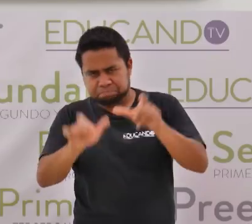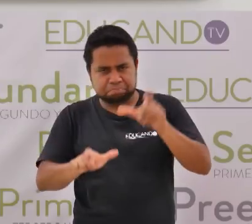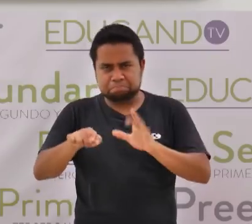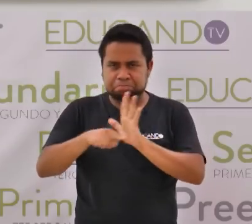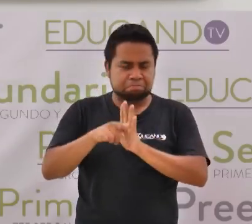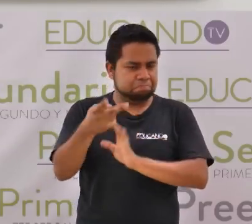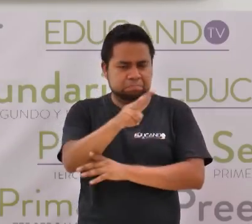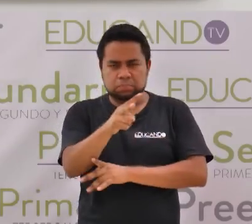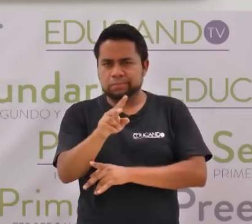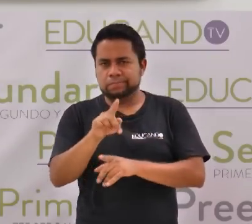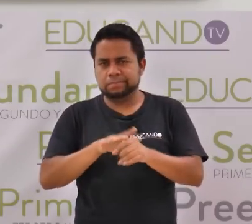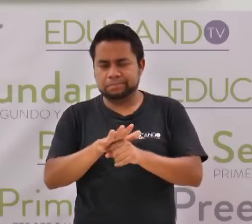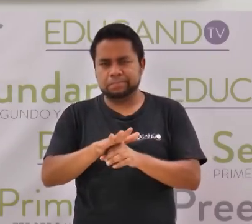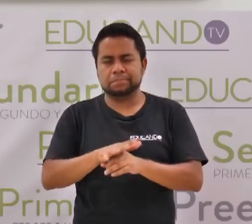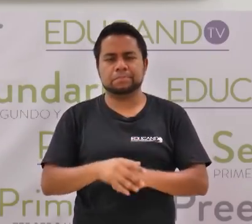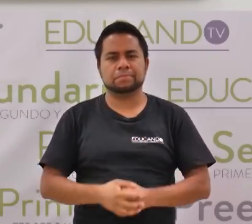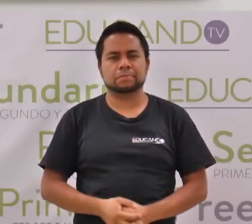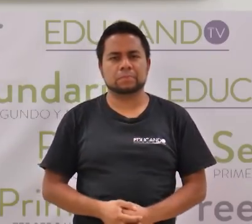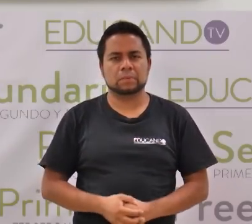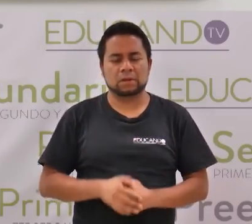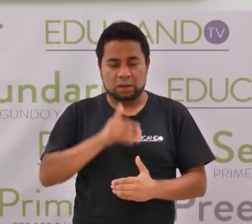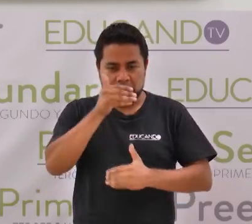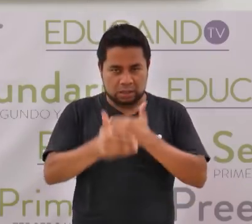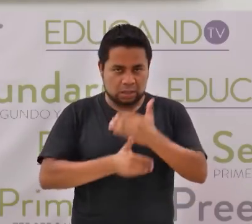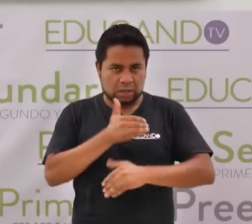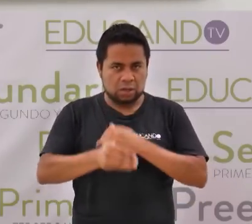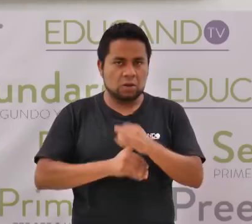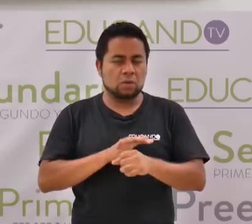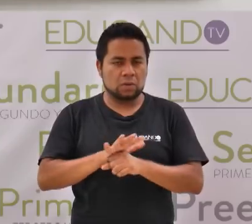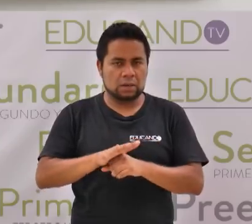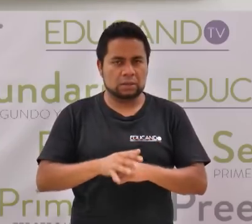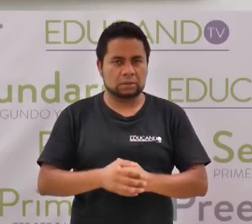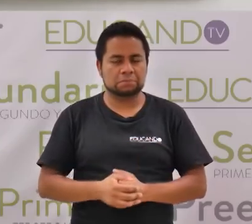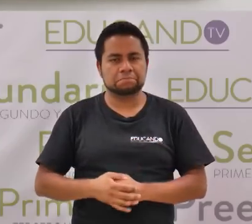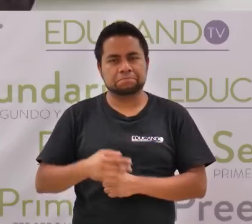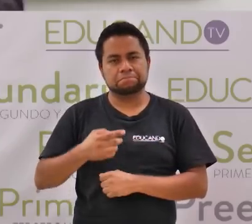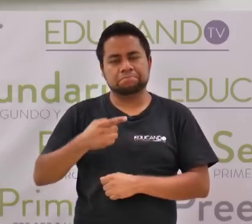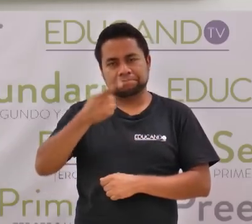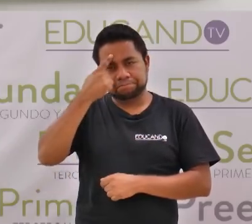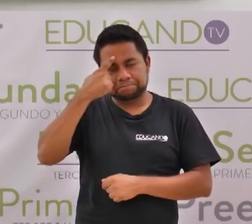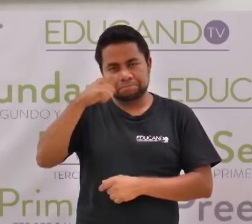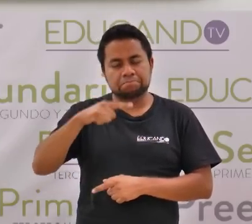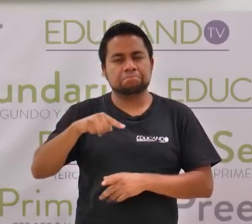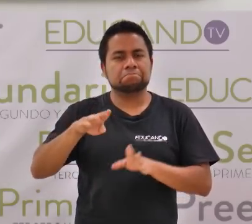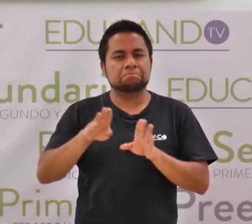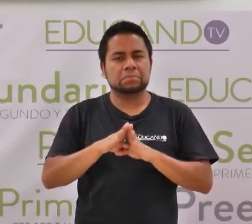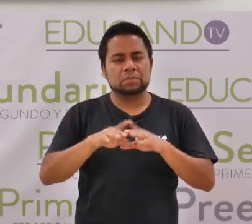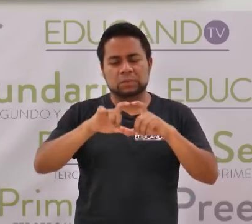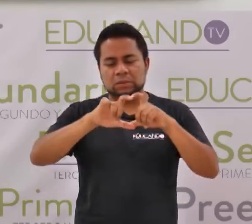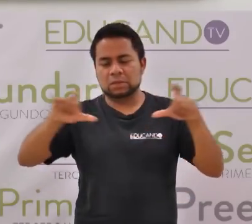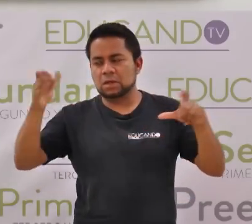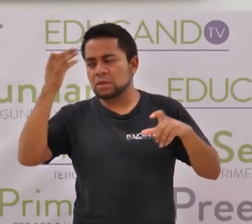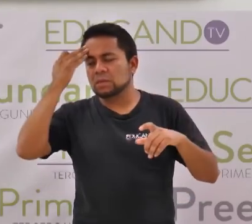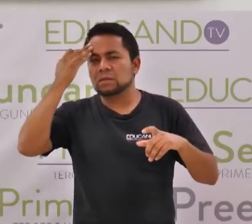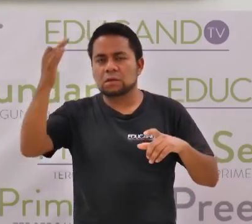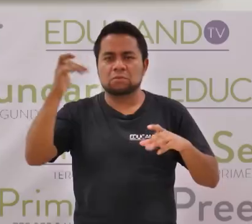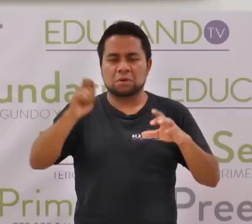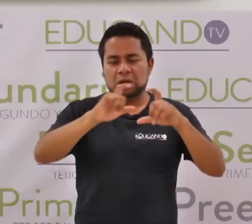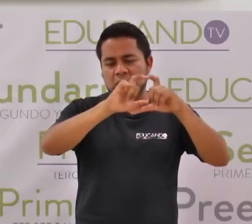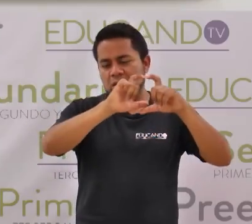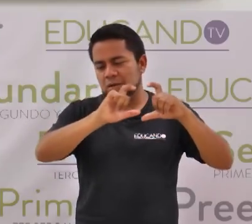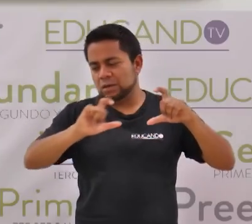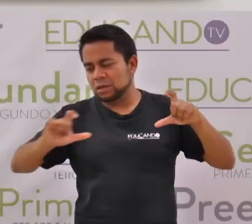malas. Bien, el próximo paso entonces sería crear una línea de tiempo.